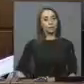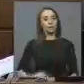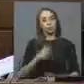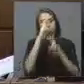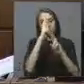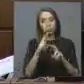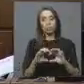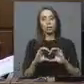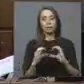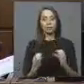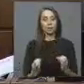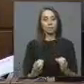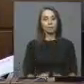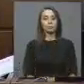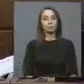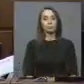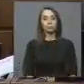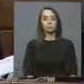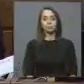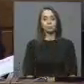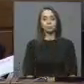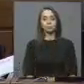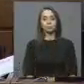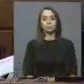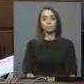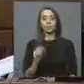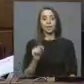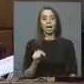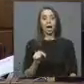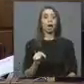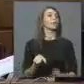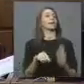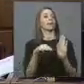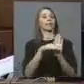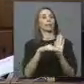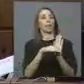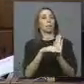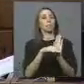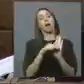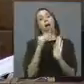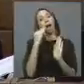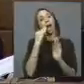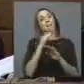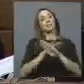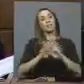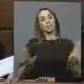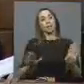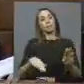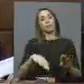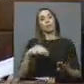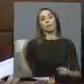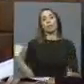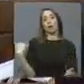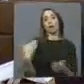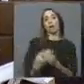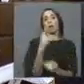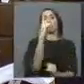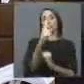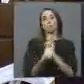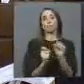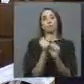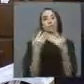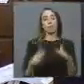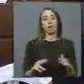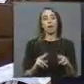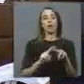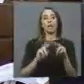Cámara. Llegamos al término prácticamente después de más de un año de discusión